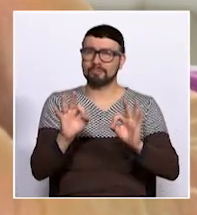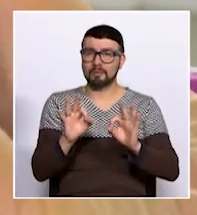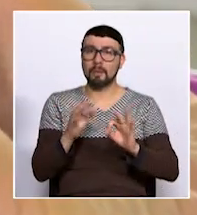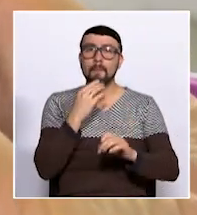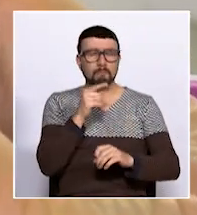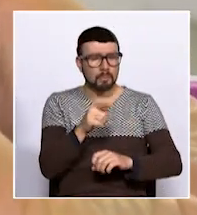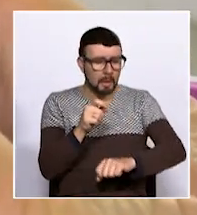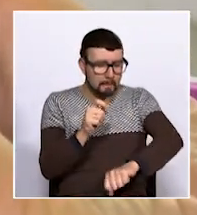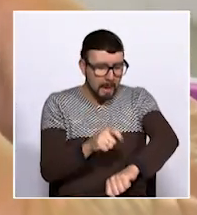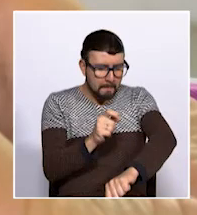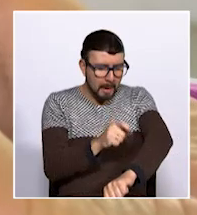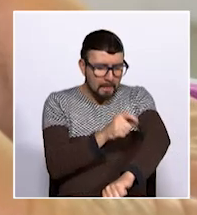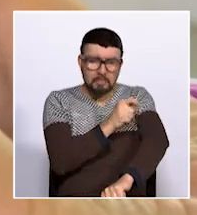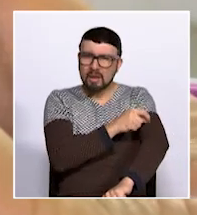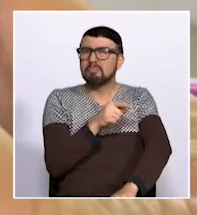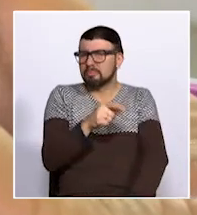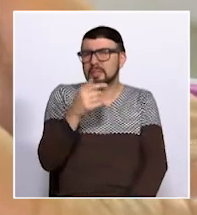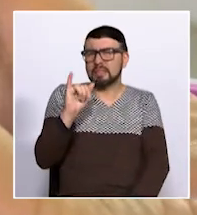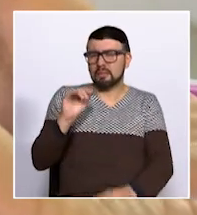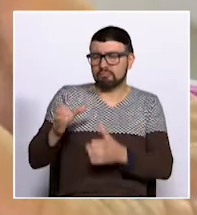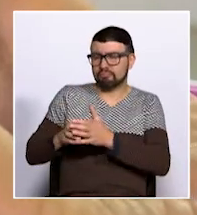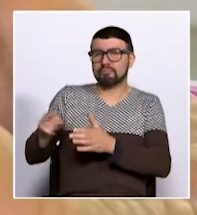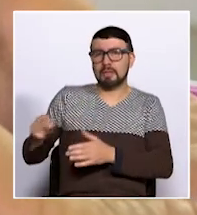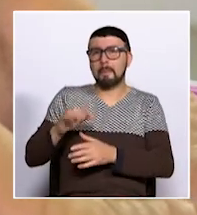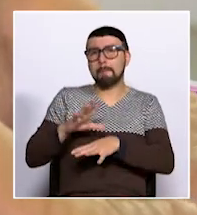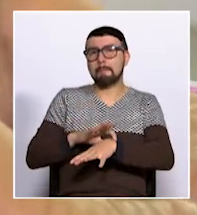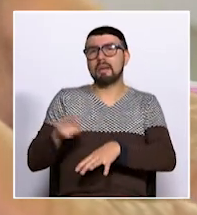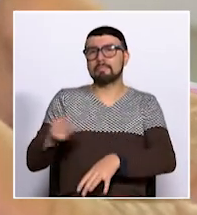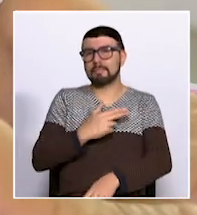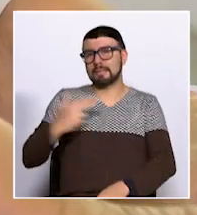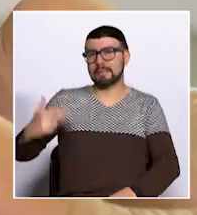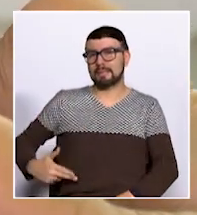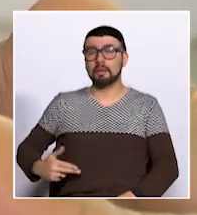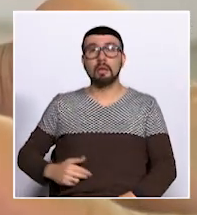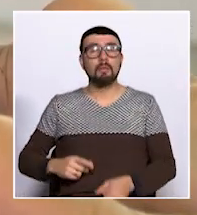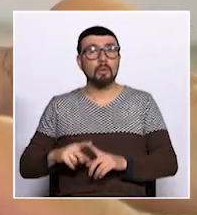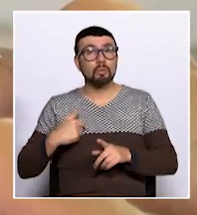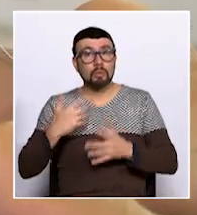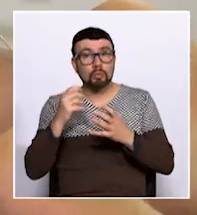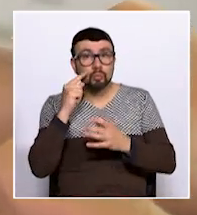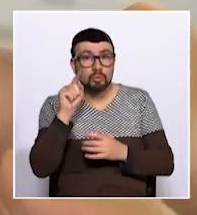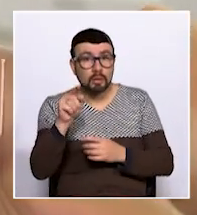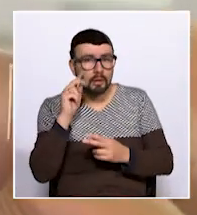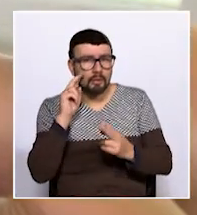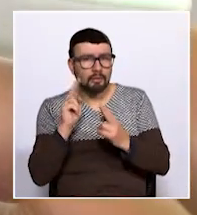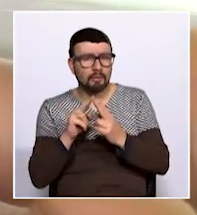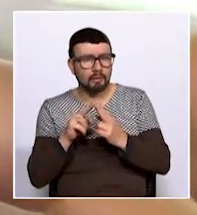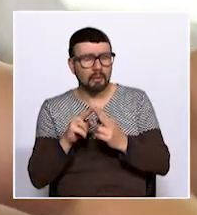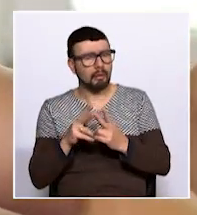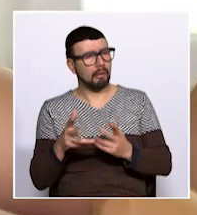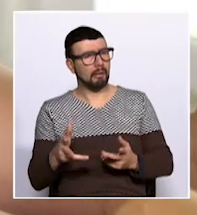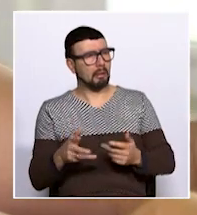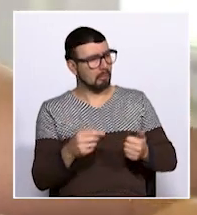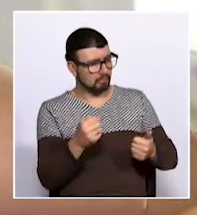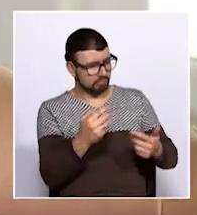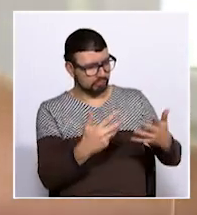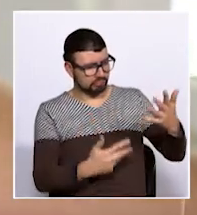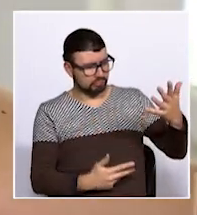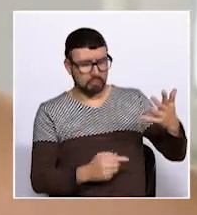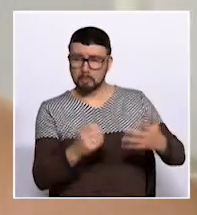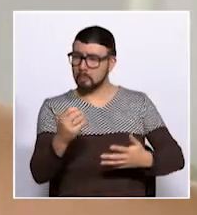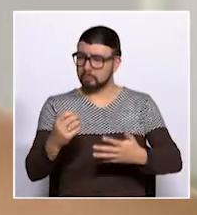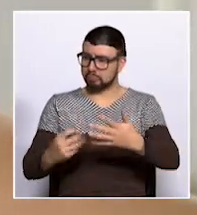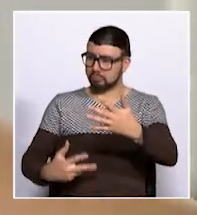son netamente desde la medicina tradicional china, pero lo que yo quiero que entiendan es que miren todas las herramientas que tenemos,